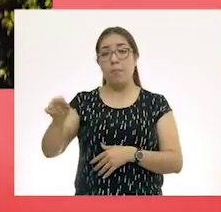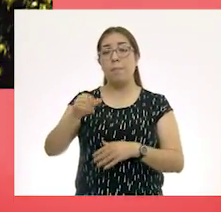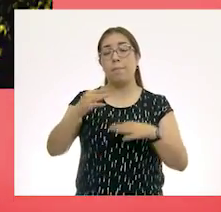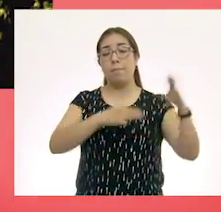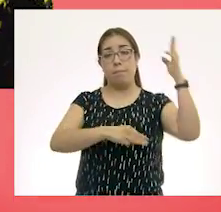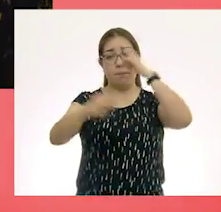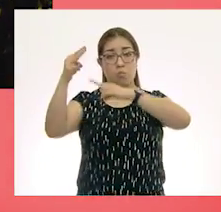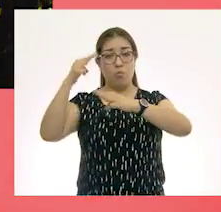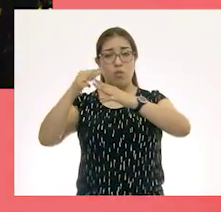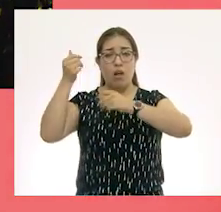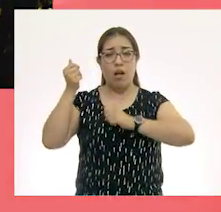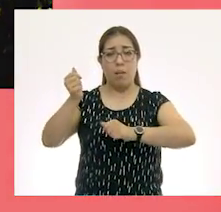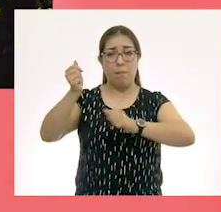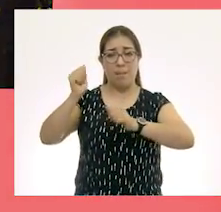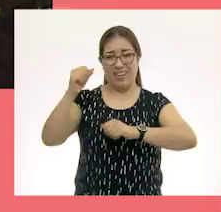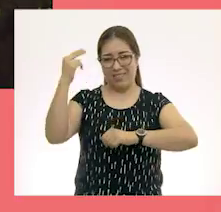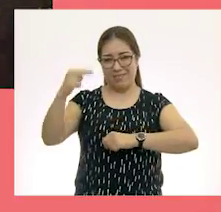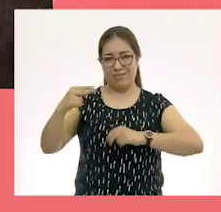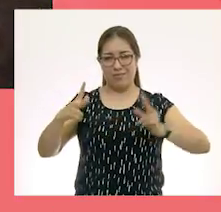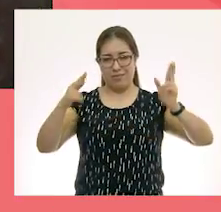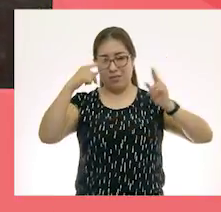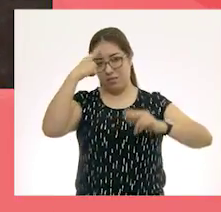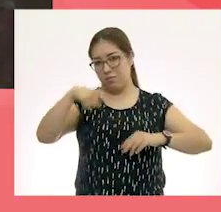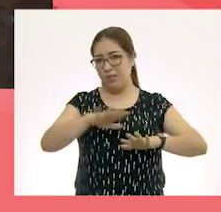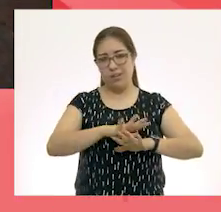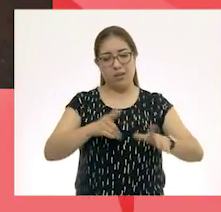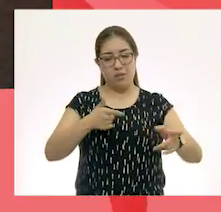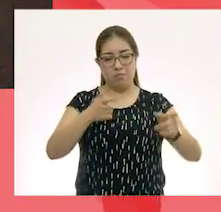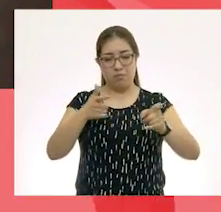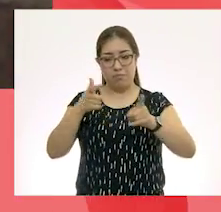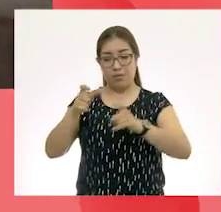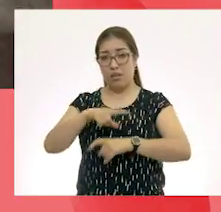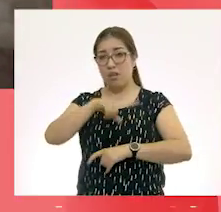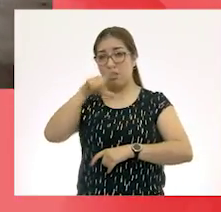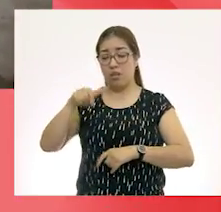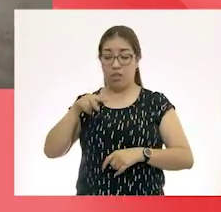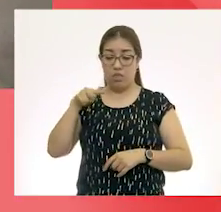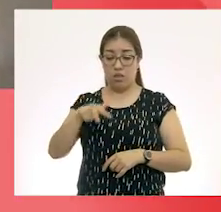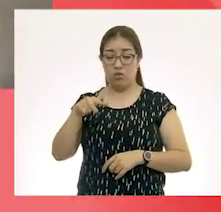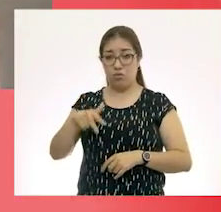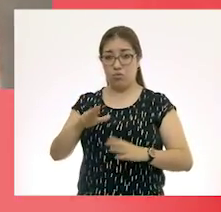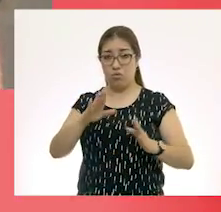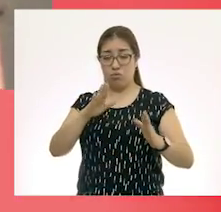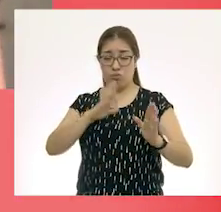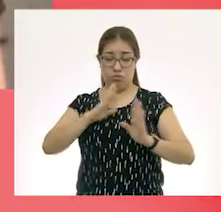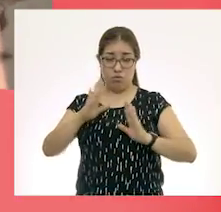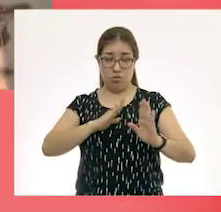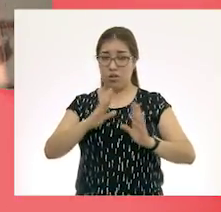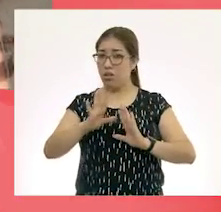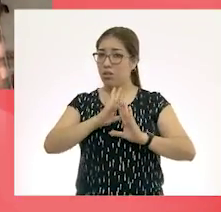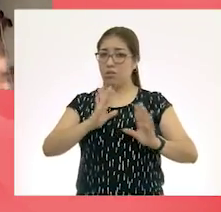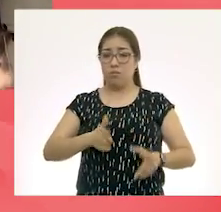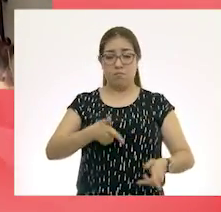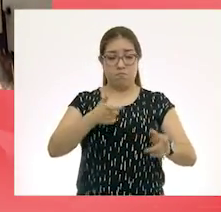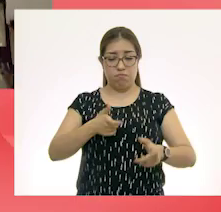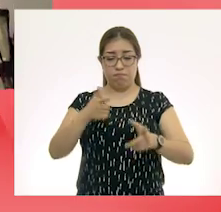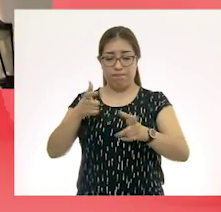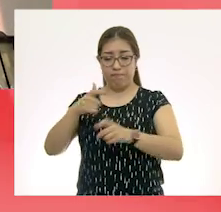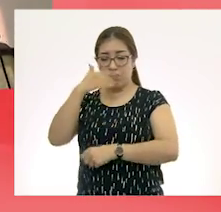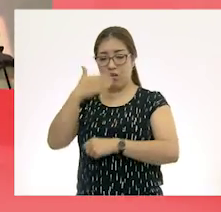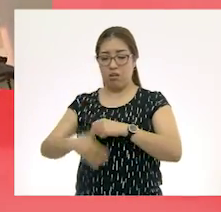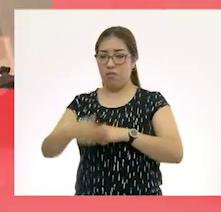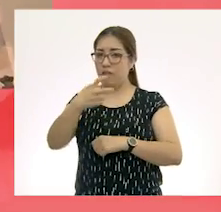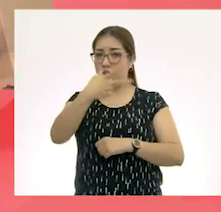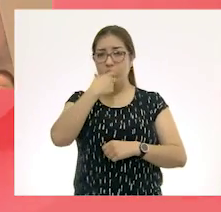para cumplir la sentencia. 18 soldados terminaron con 5 años de intervención francesa y el gobierno de un